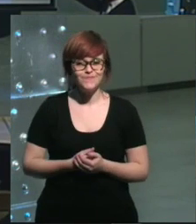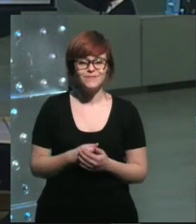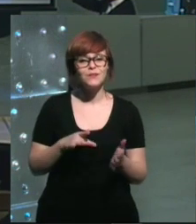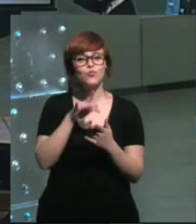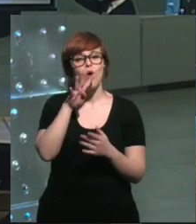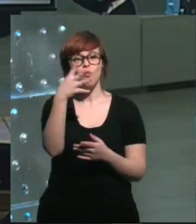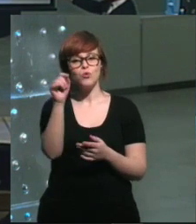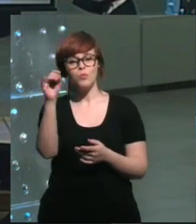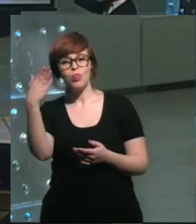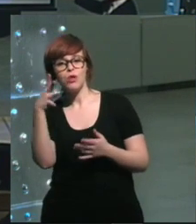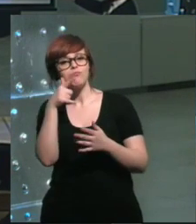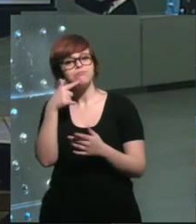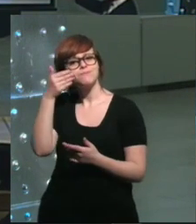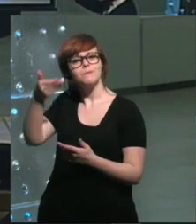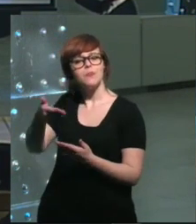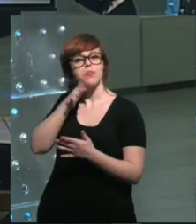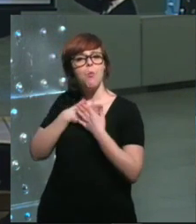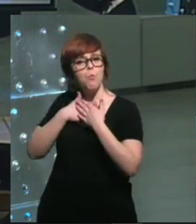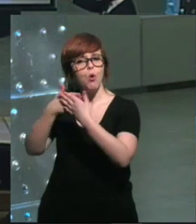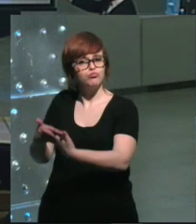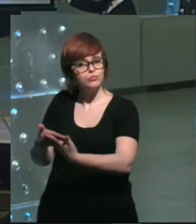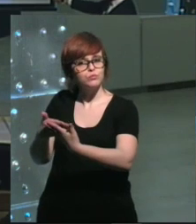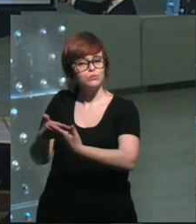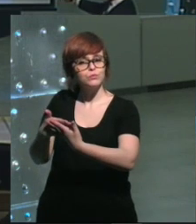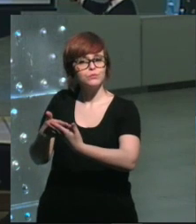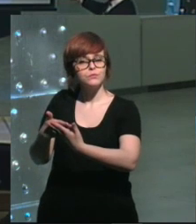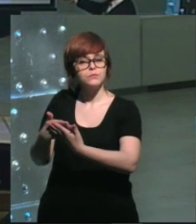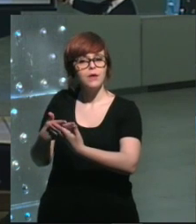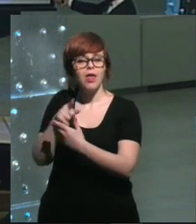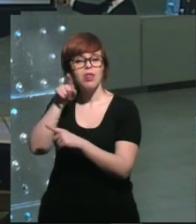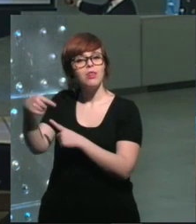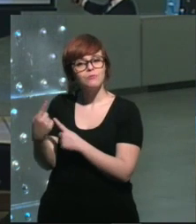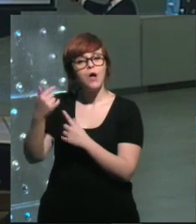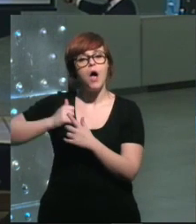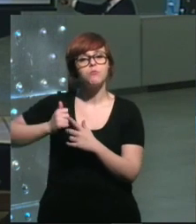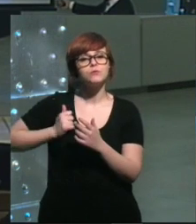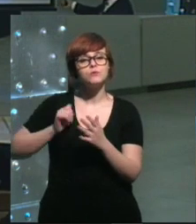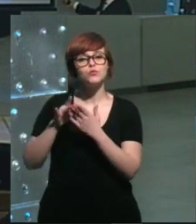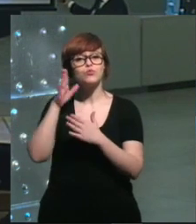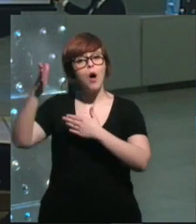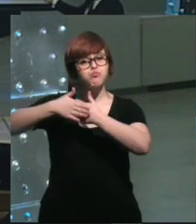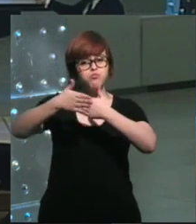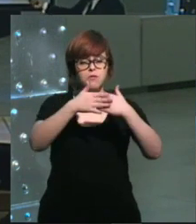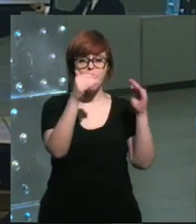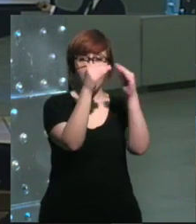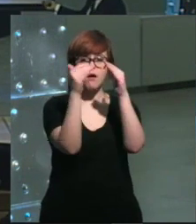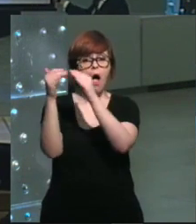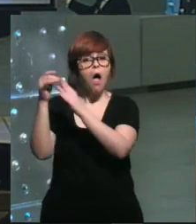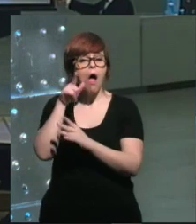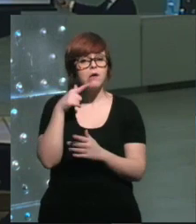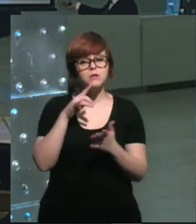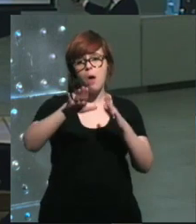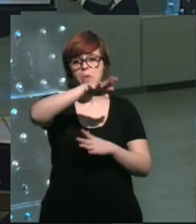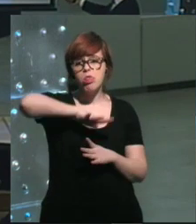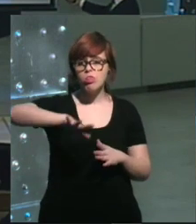te pides que seas voluntario y los mandábamos también de ir de puerta en puerta en sus comunidades